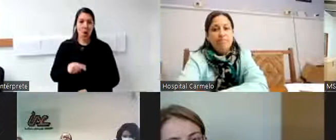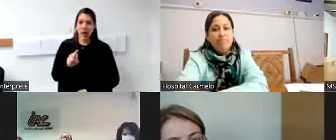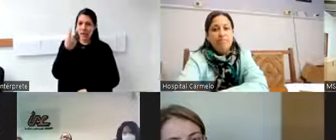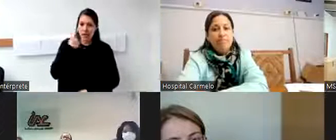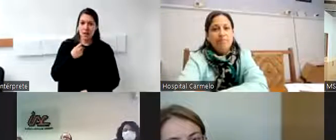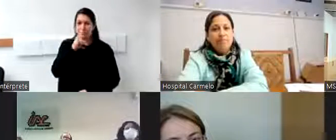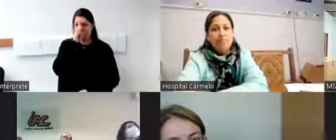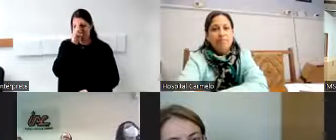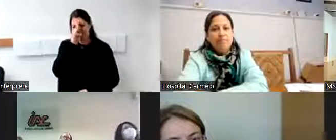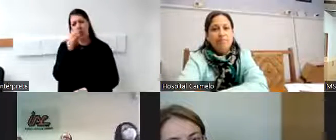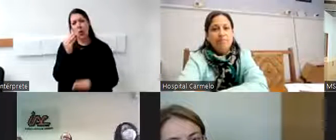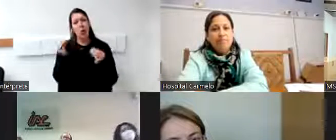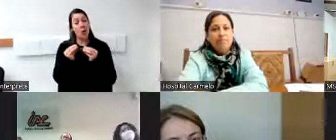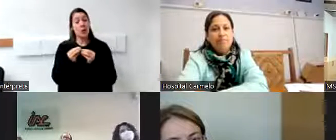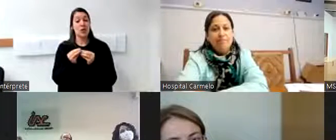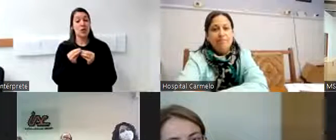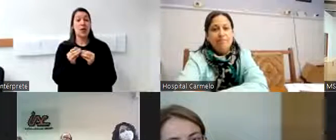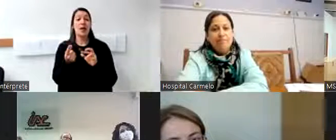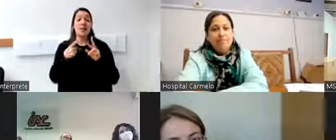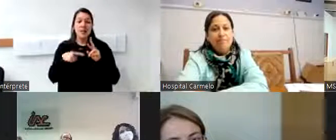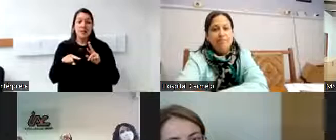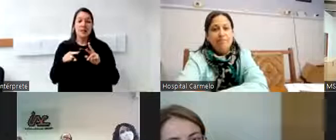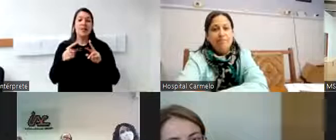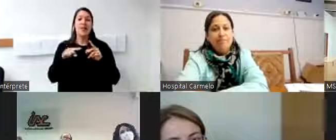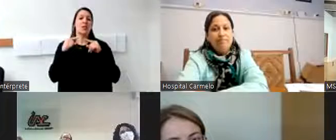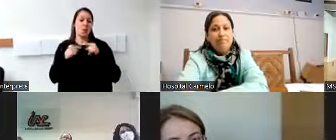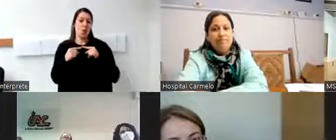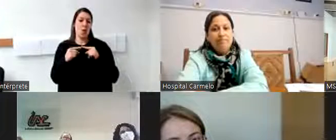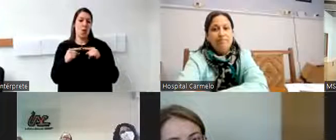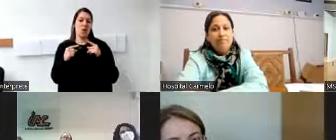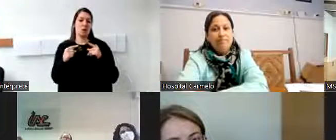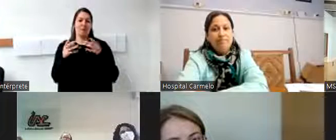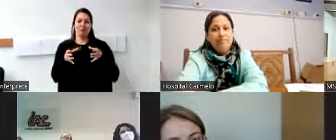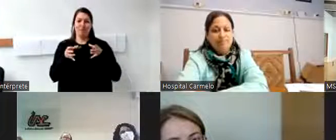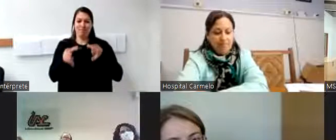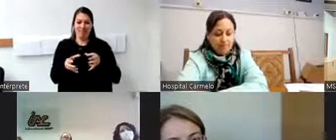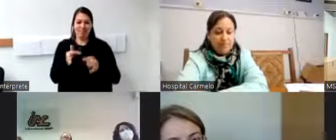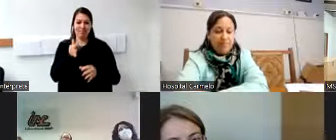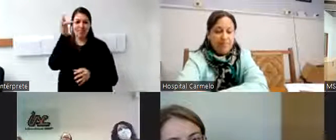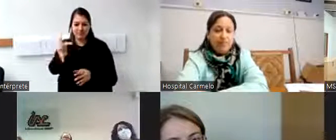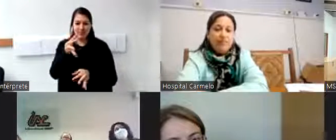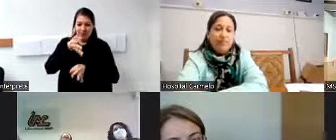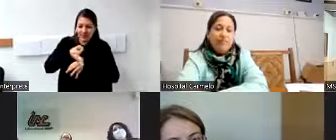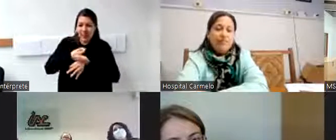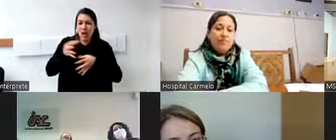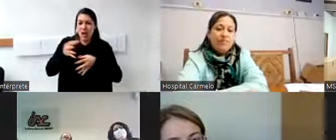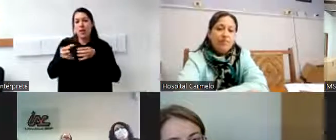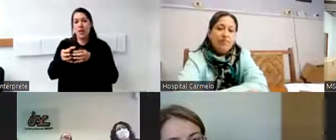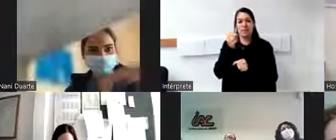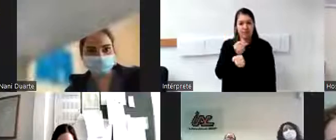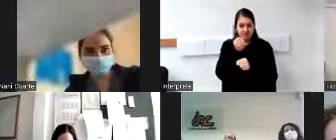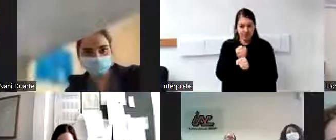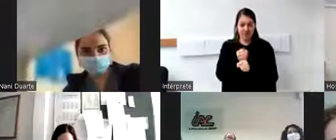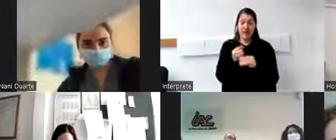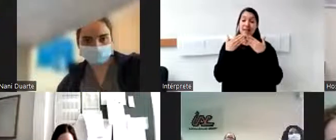que vamos a tratar de elevarlo y bueno, tratar de transmitirlo al resto de los compañeros. Así que